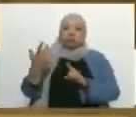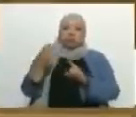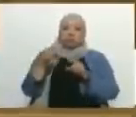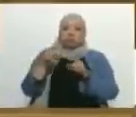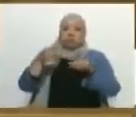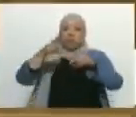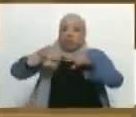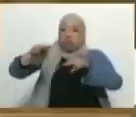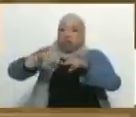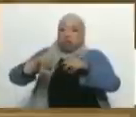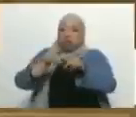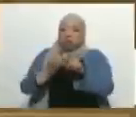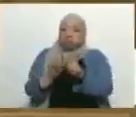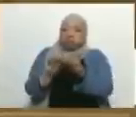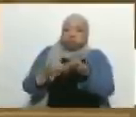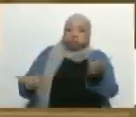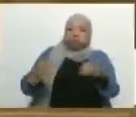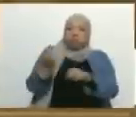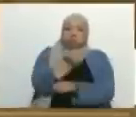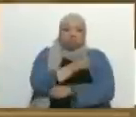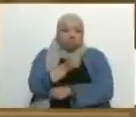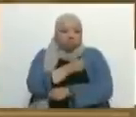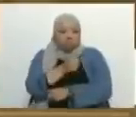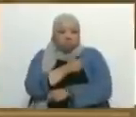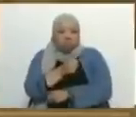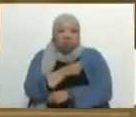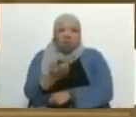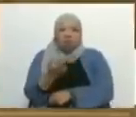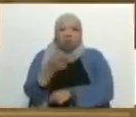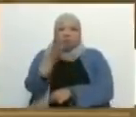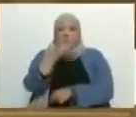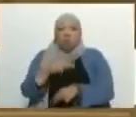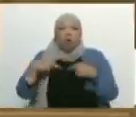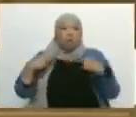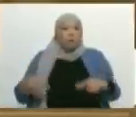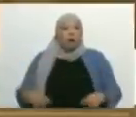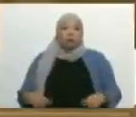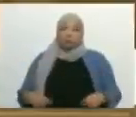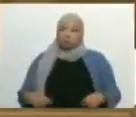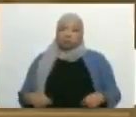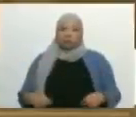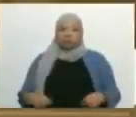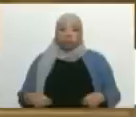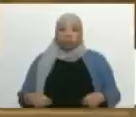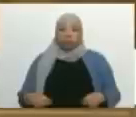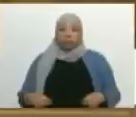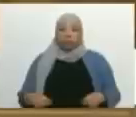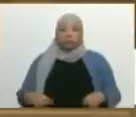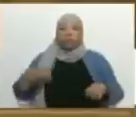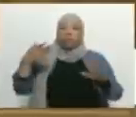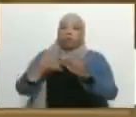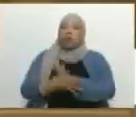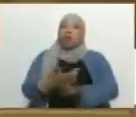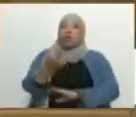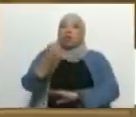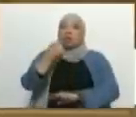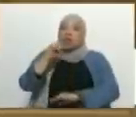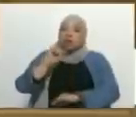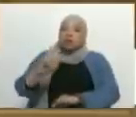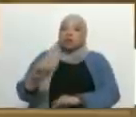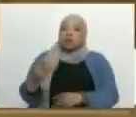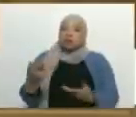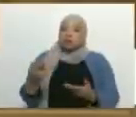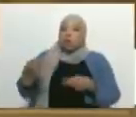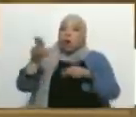excluyentes, diría yo cobarde, inhumanas, al referirse